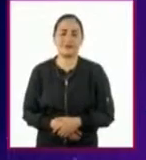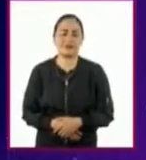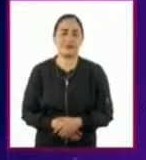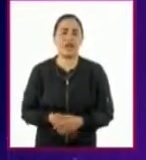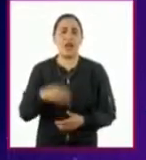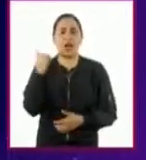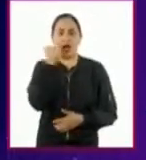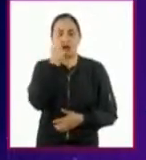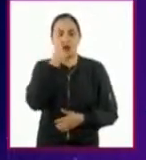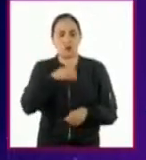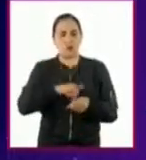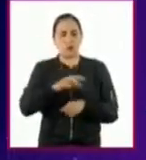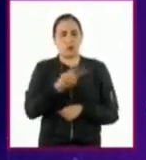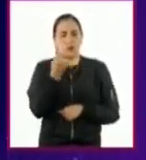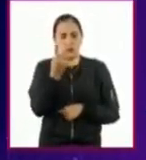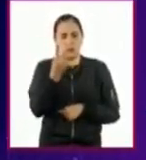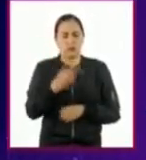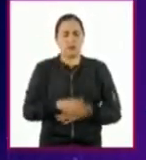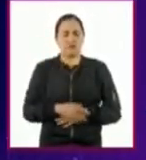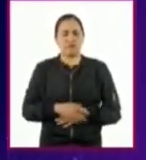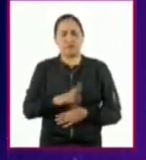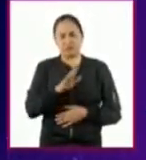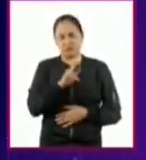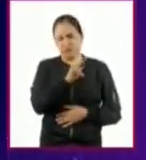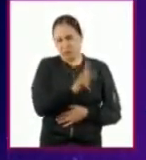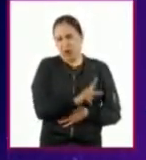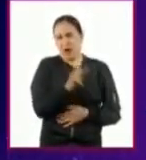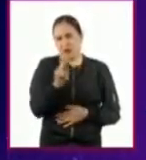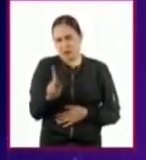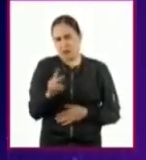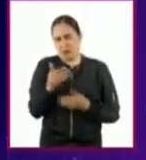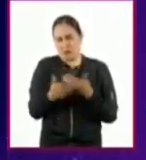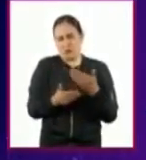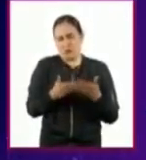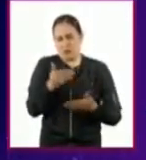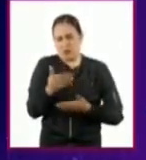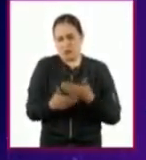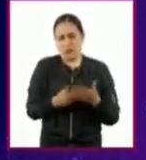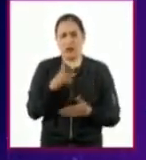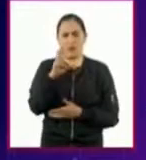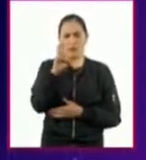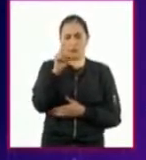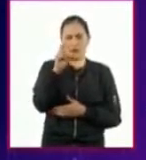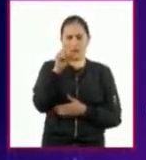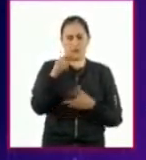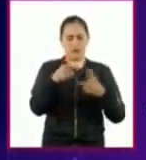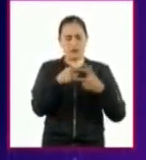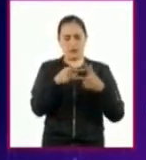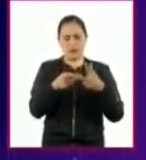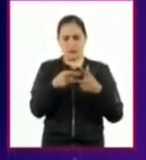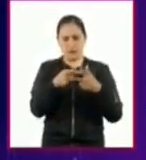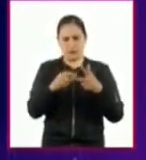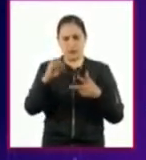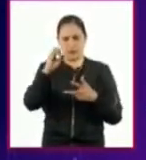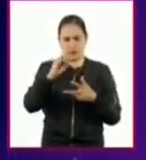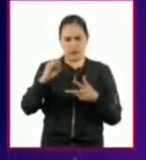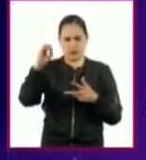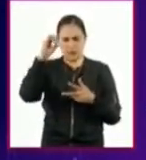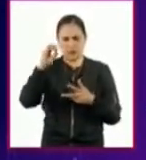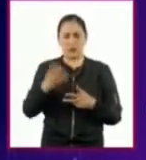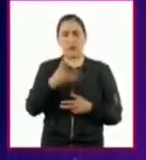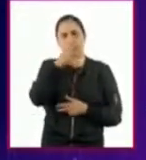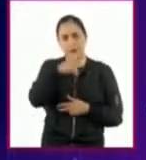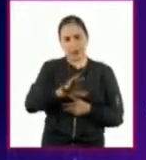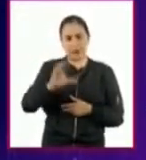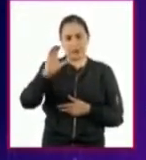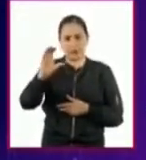segundo estudiante siguió un procedimiento similar. Trazó el ángulo de 30 grados y el lado de 10 centímetros. Y del lado